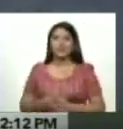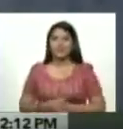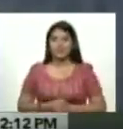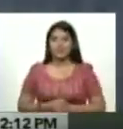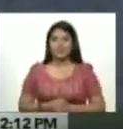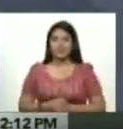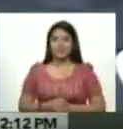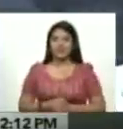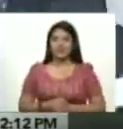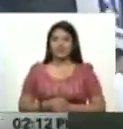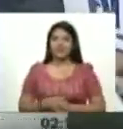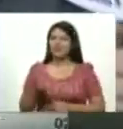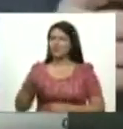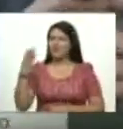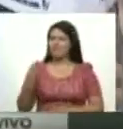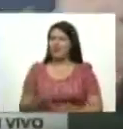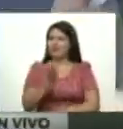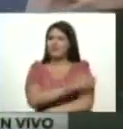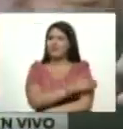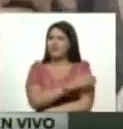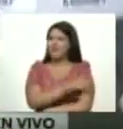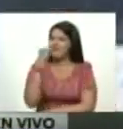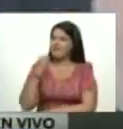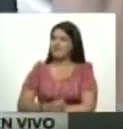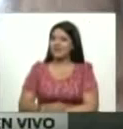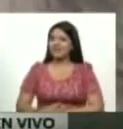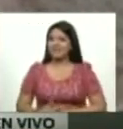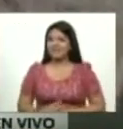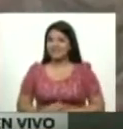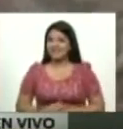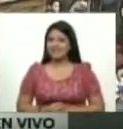que lo van a sacar. Tú eres muy adeca, ¿vale? Tú eres muy adeca. Sí, muy adeca.